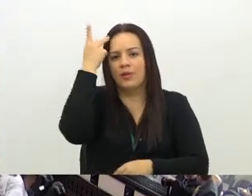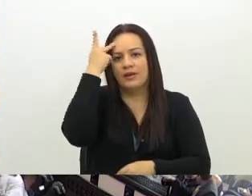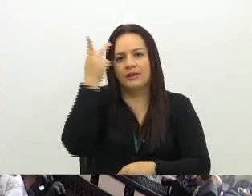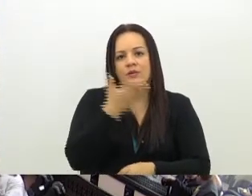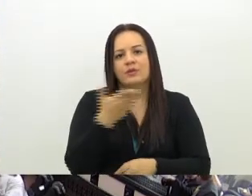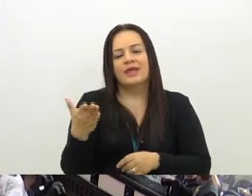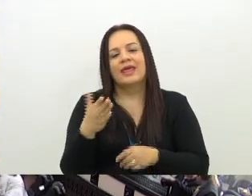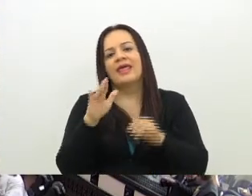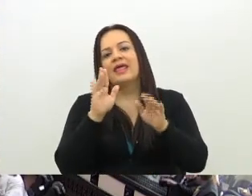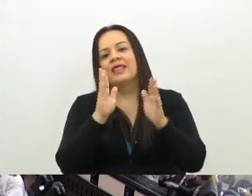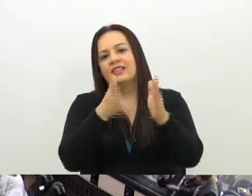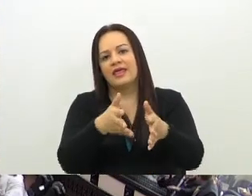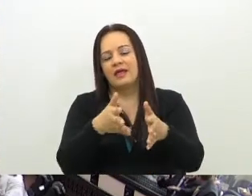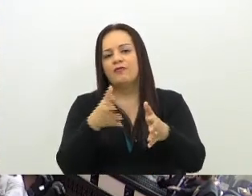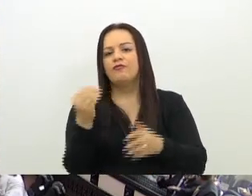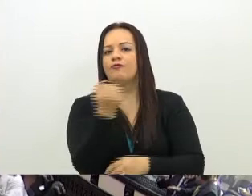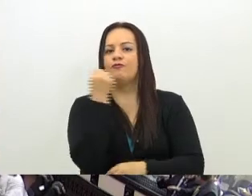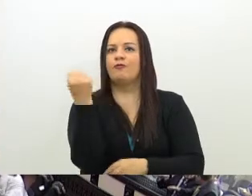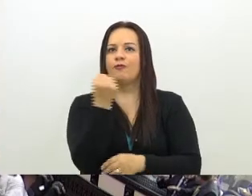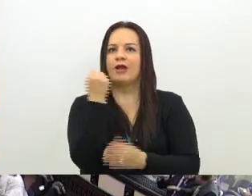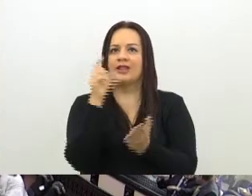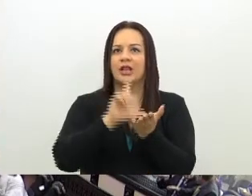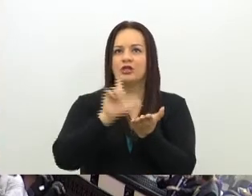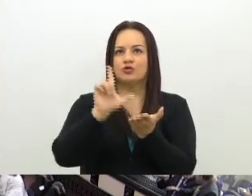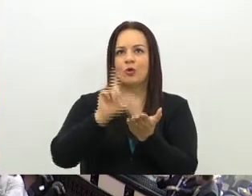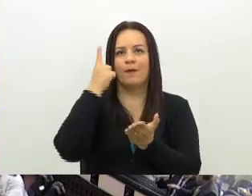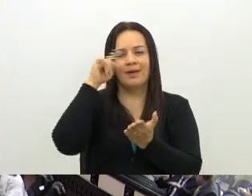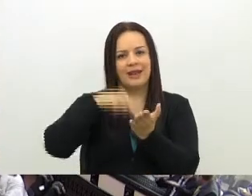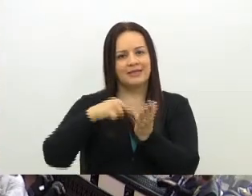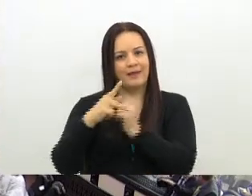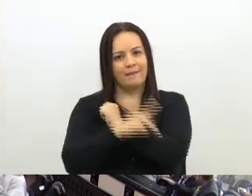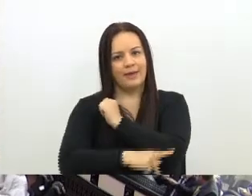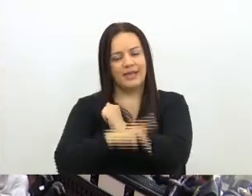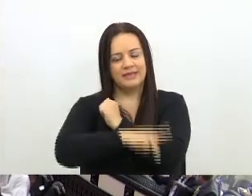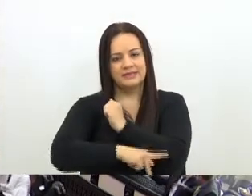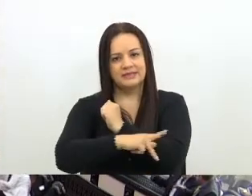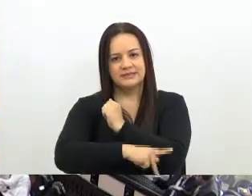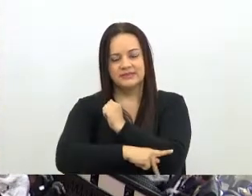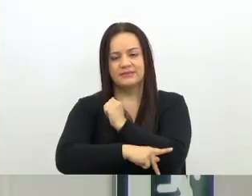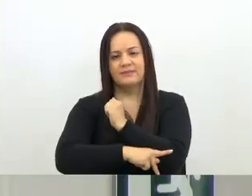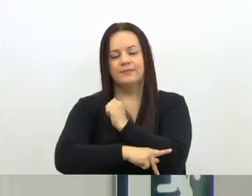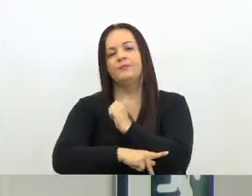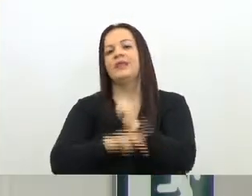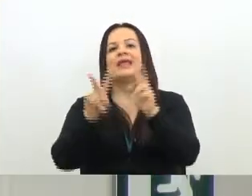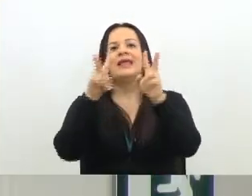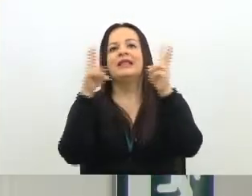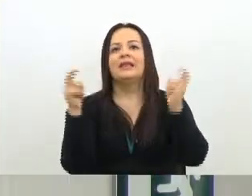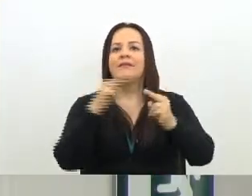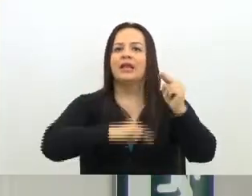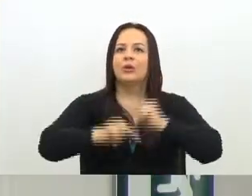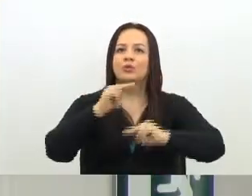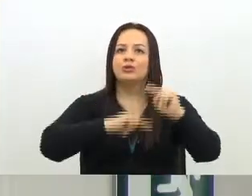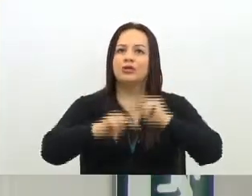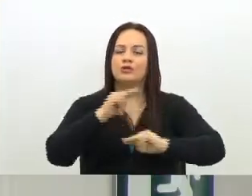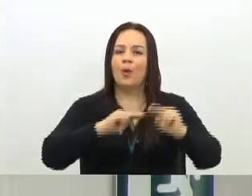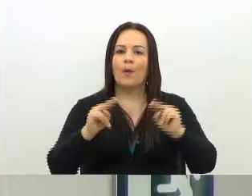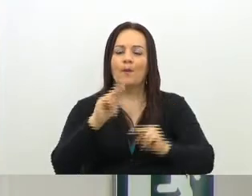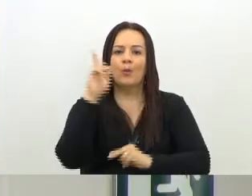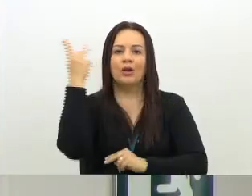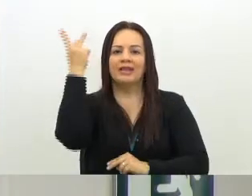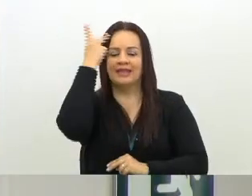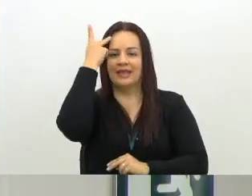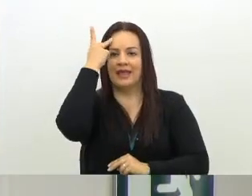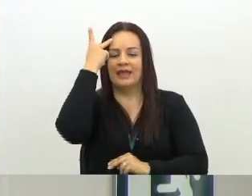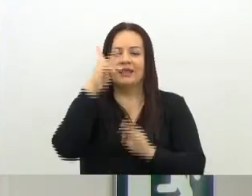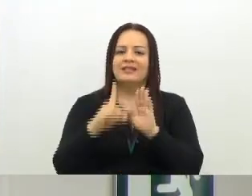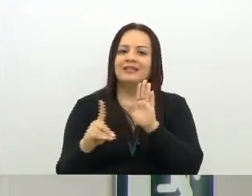dejan fuertes lecciones para este país. En materia de negociación política, en derechos